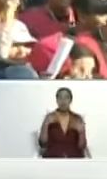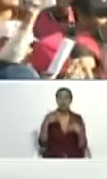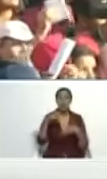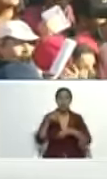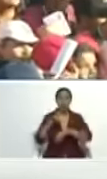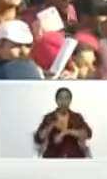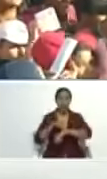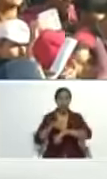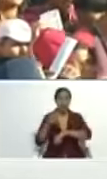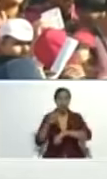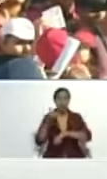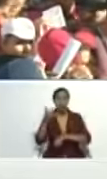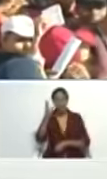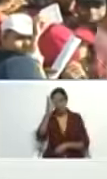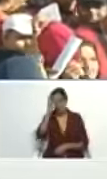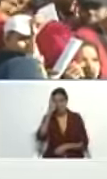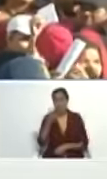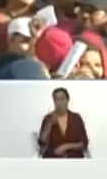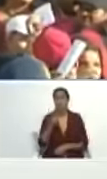45.